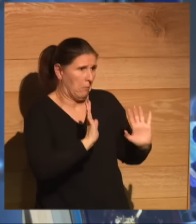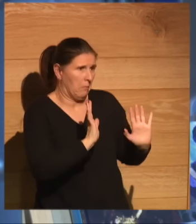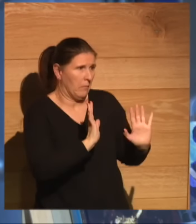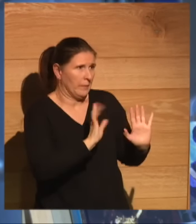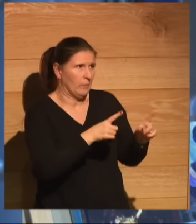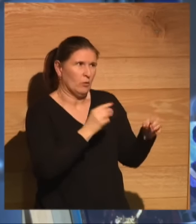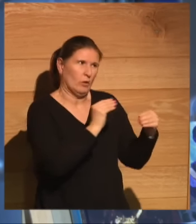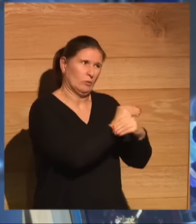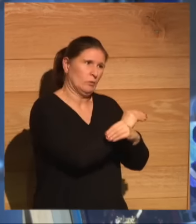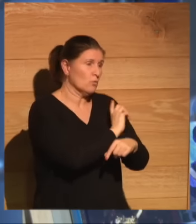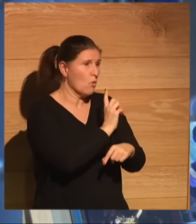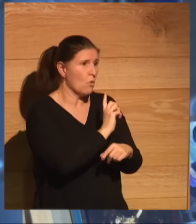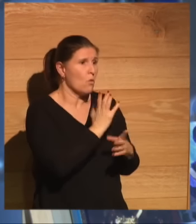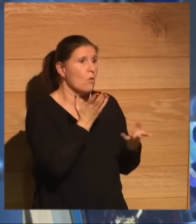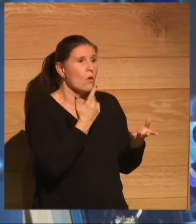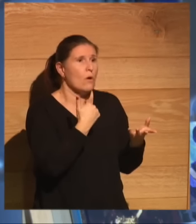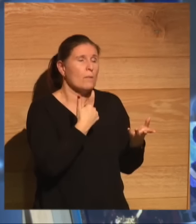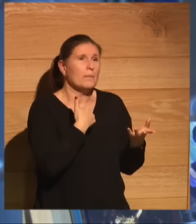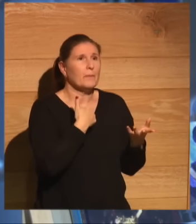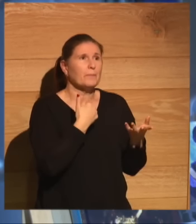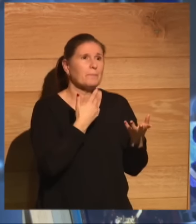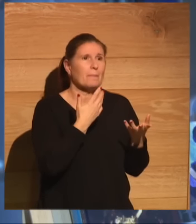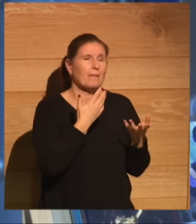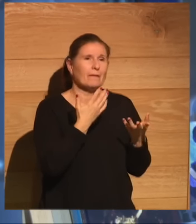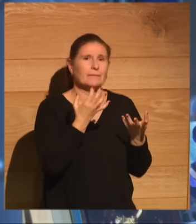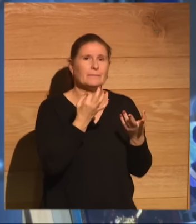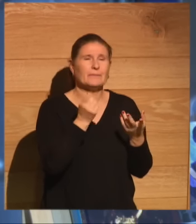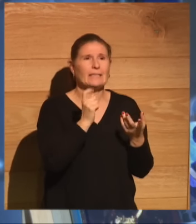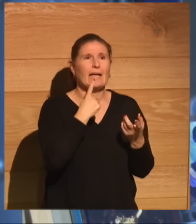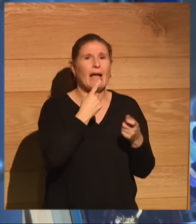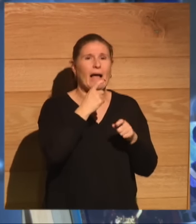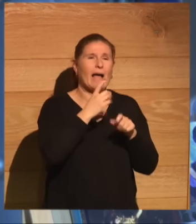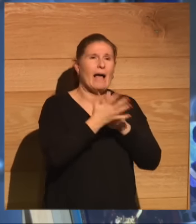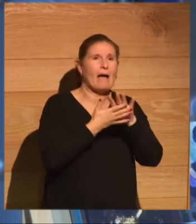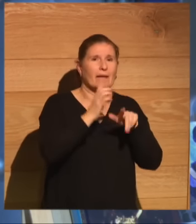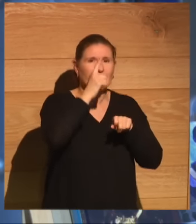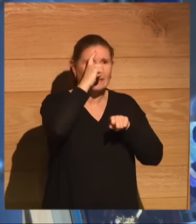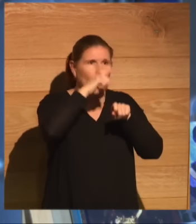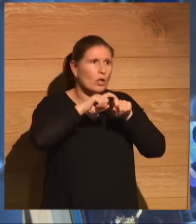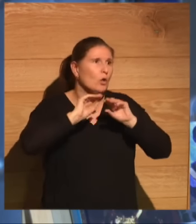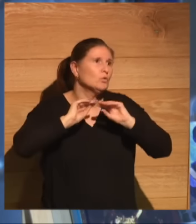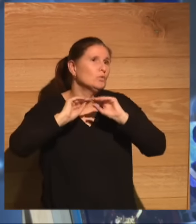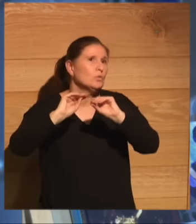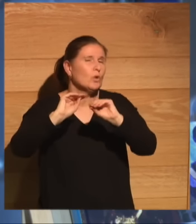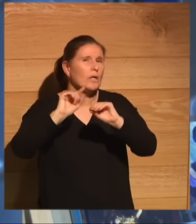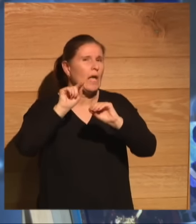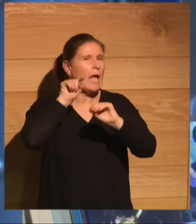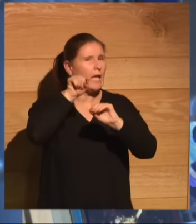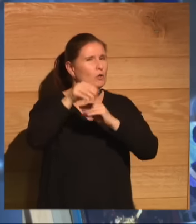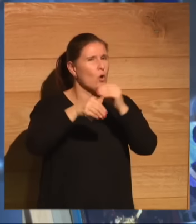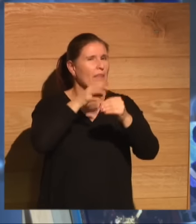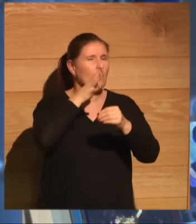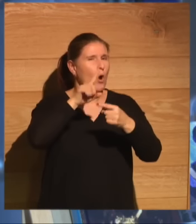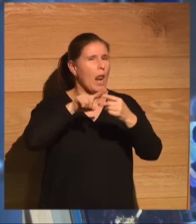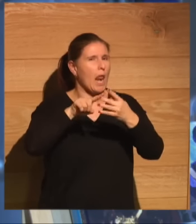cierta corriente baratamente psicoanalítica que encuentra razones detrás de los 3 o 4 datos que son